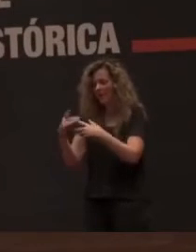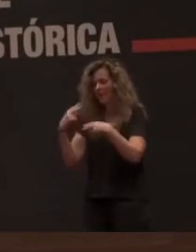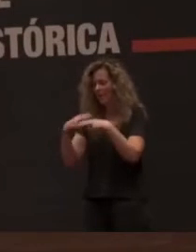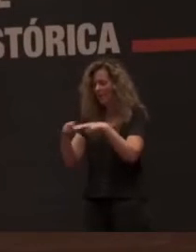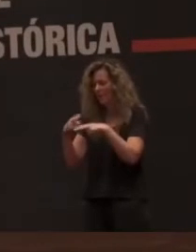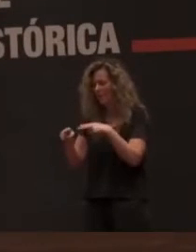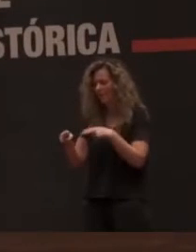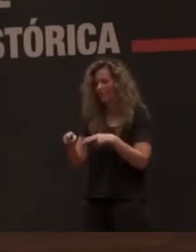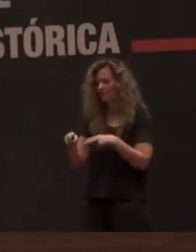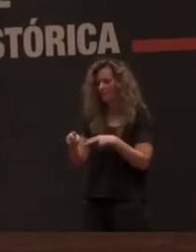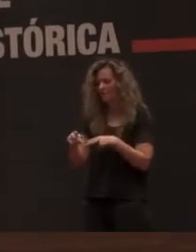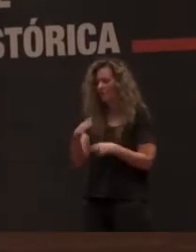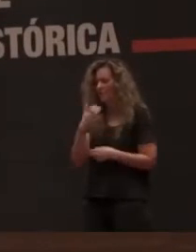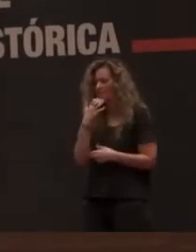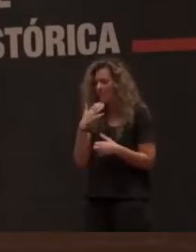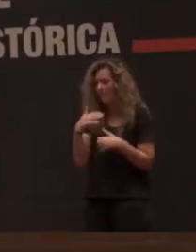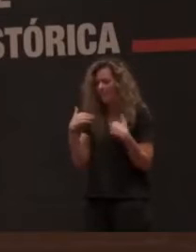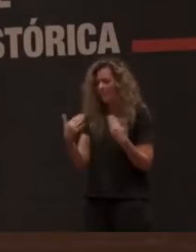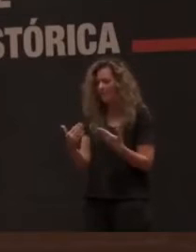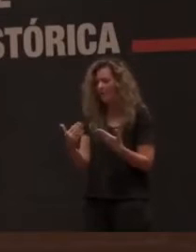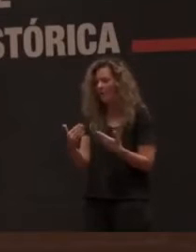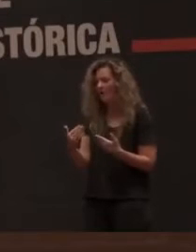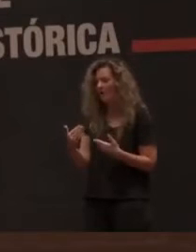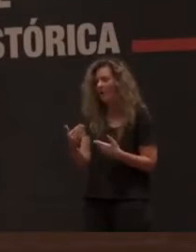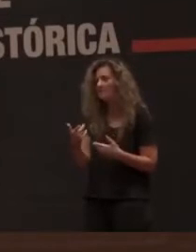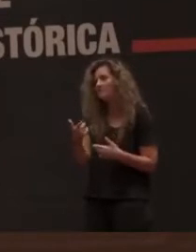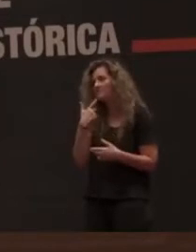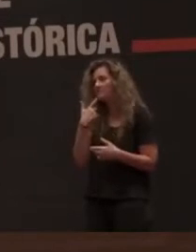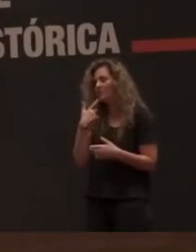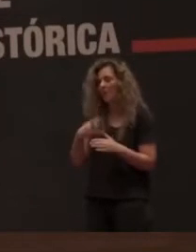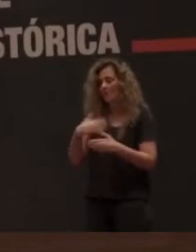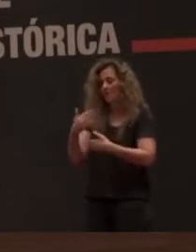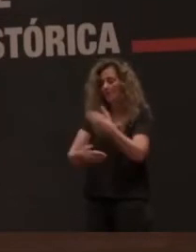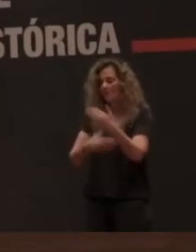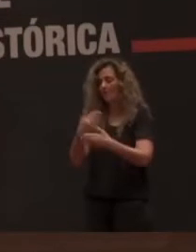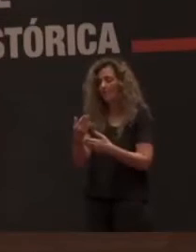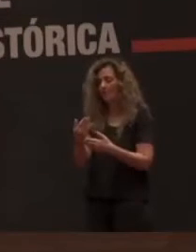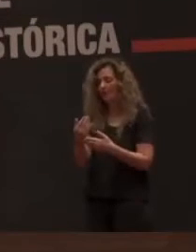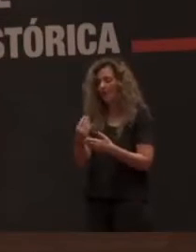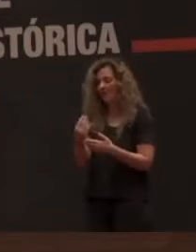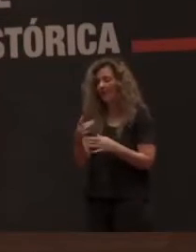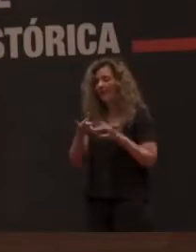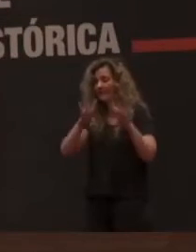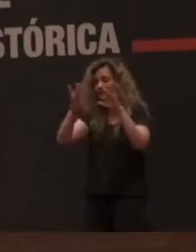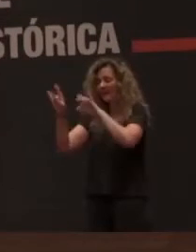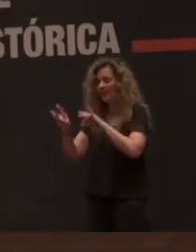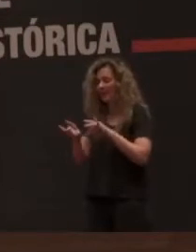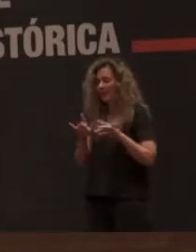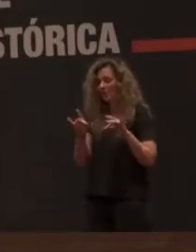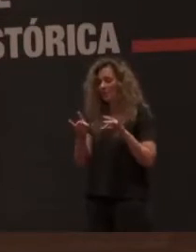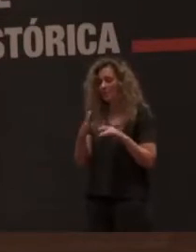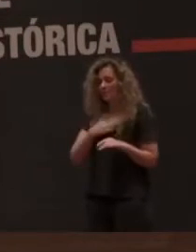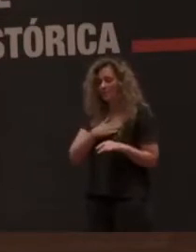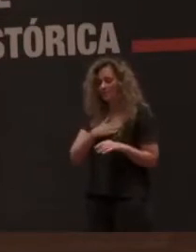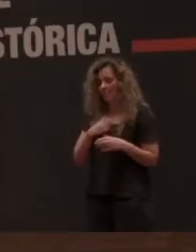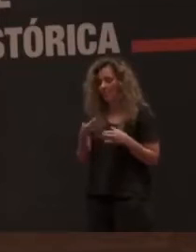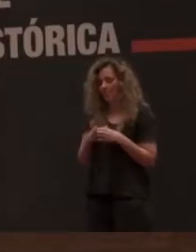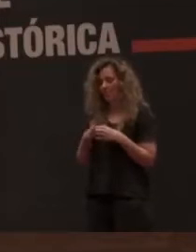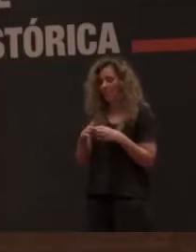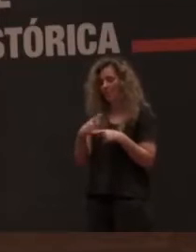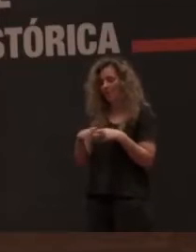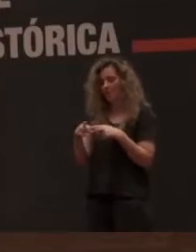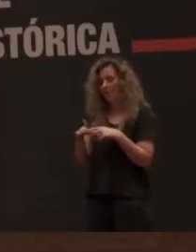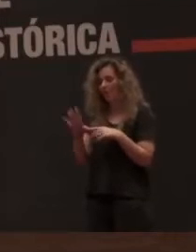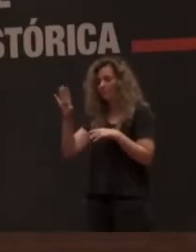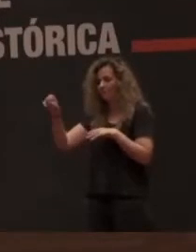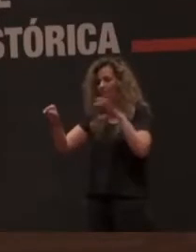de estos partidos y, por ejemplo, mucho menos, eran los procesos de implantación territorial de esos partidos. Para